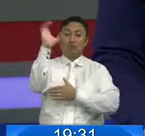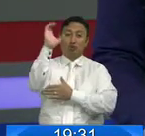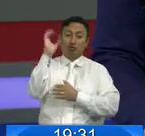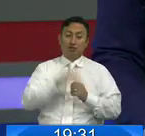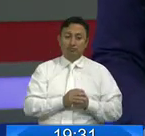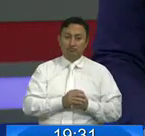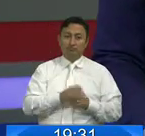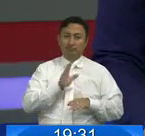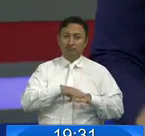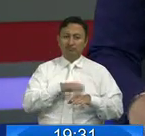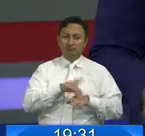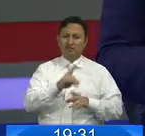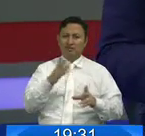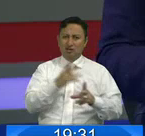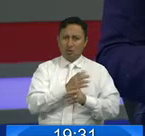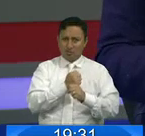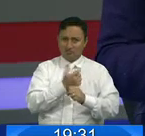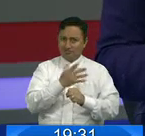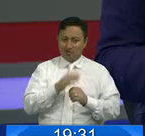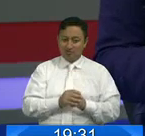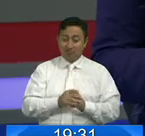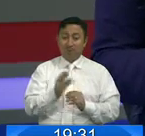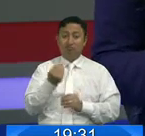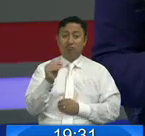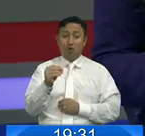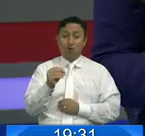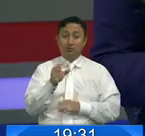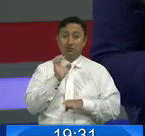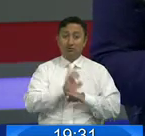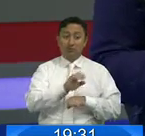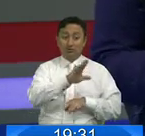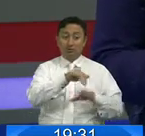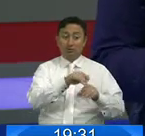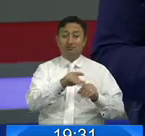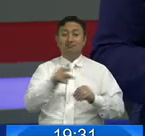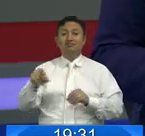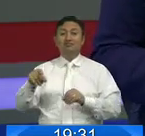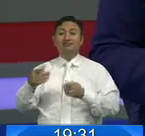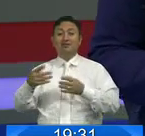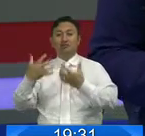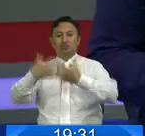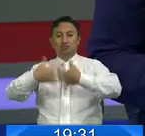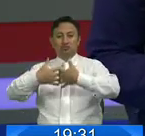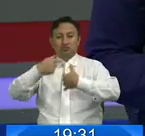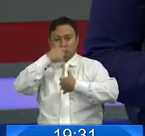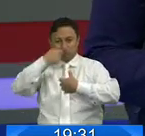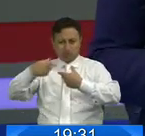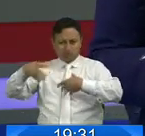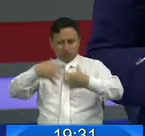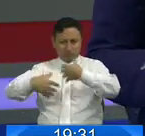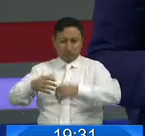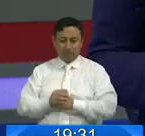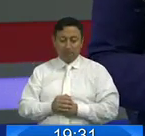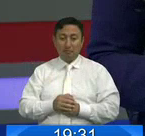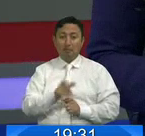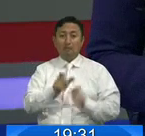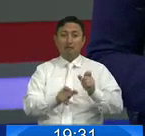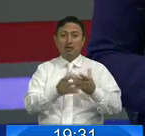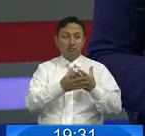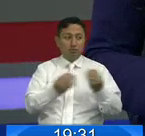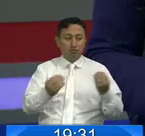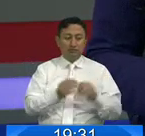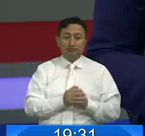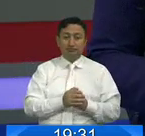por problemas de inseguridad, el reclutamiento de jóvenes ecuatorianos a los laboratorios de procesamiento de coca, personas